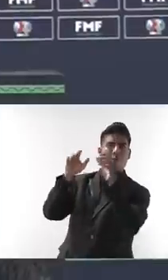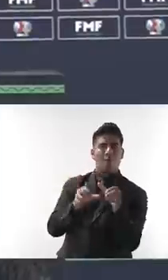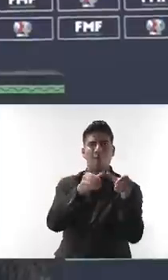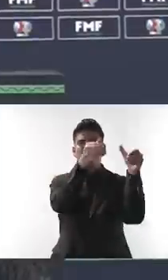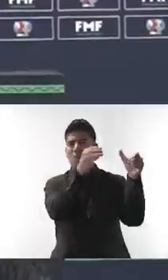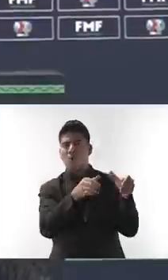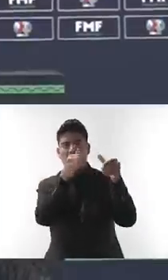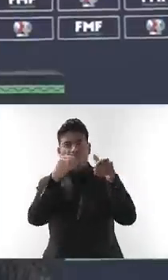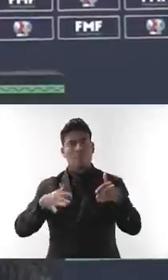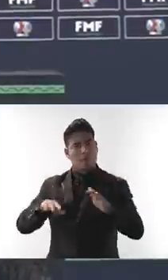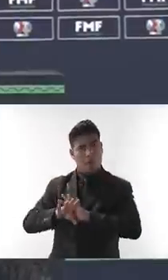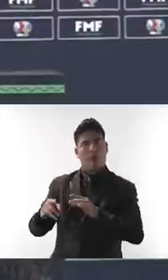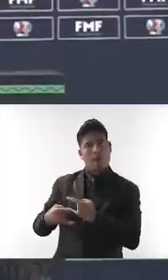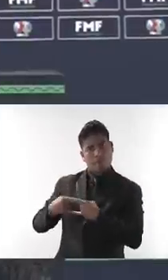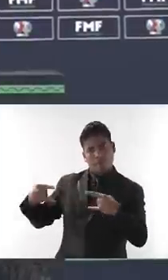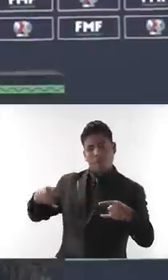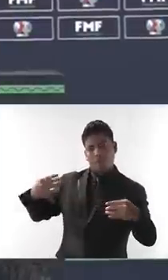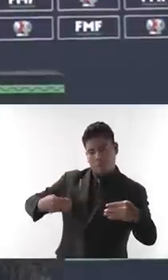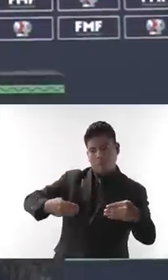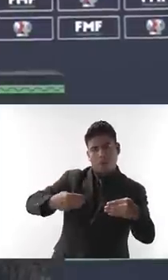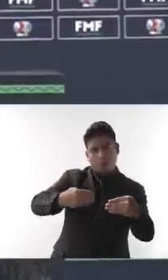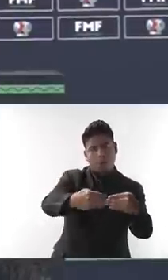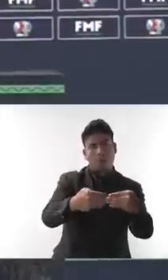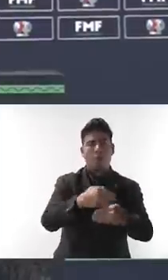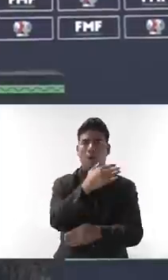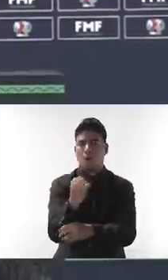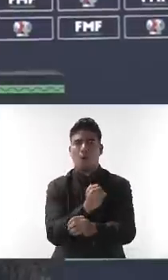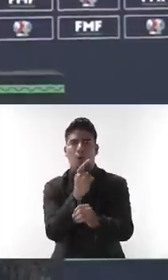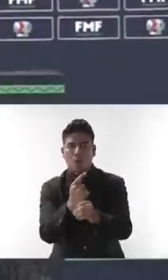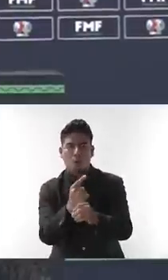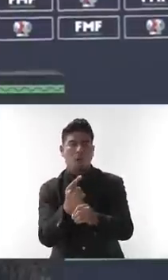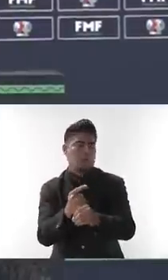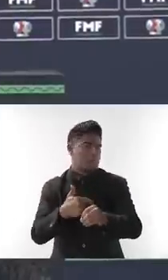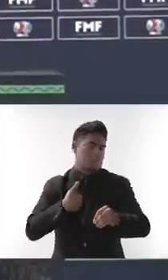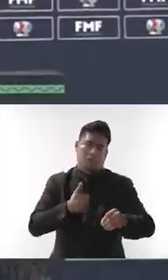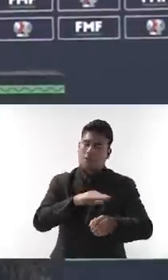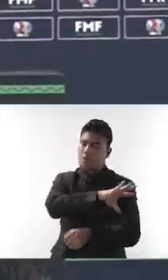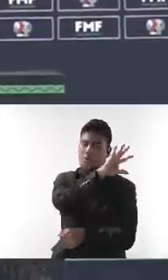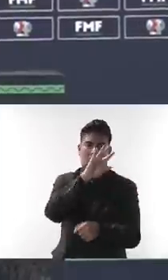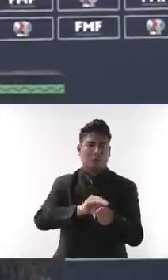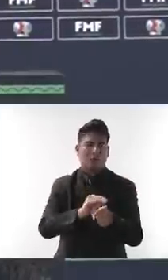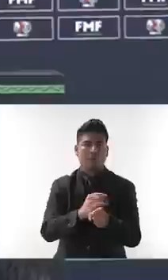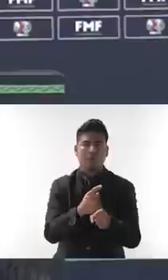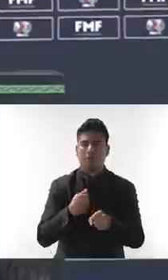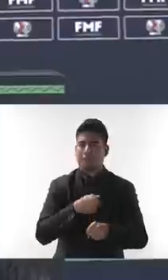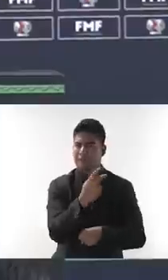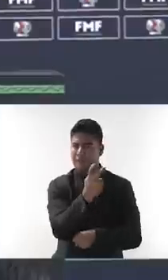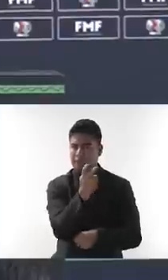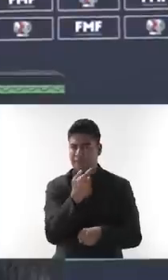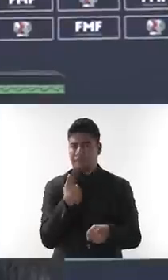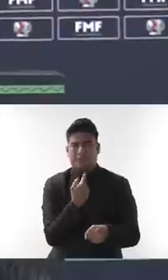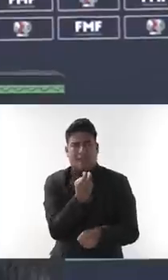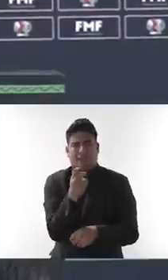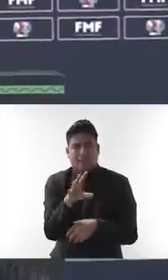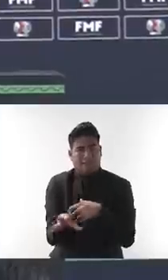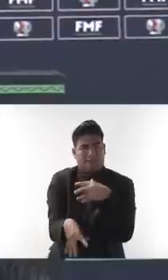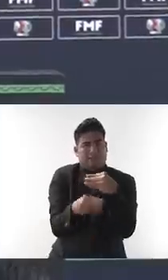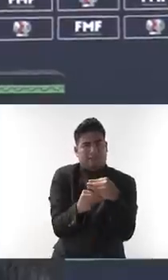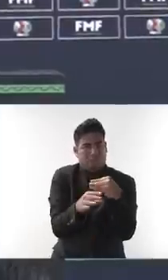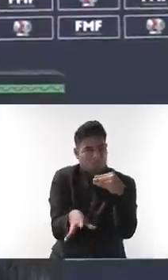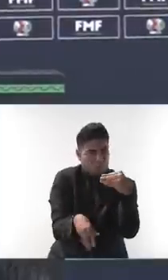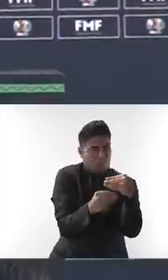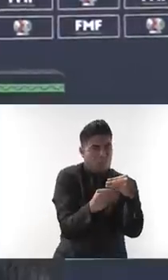esta oportunidad de estar en diferentes planteles que le den este complemento tan